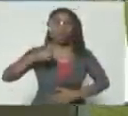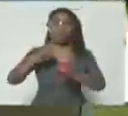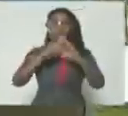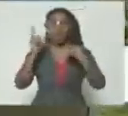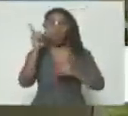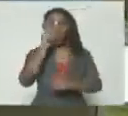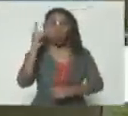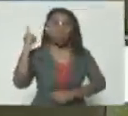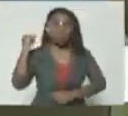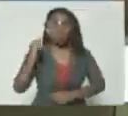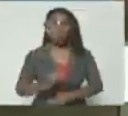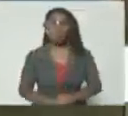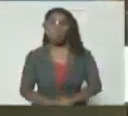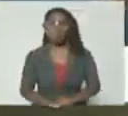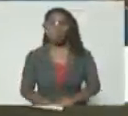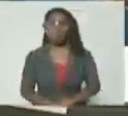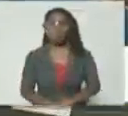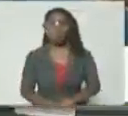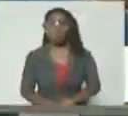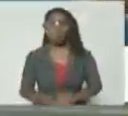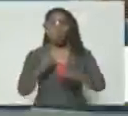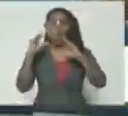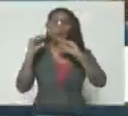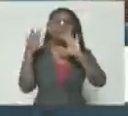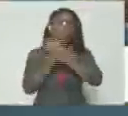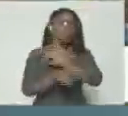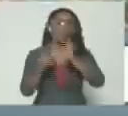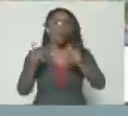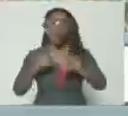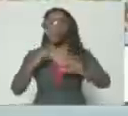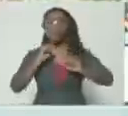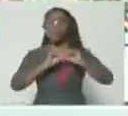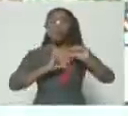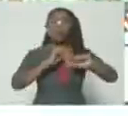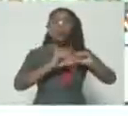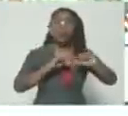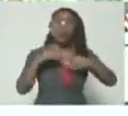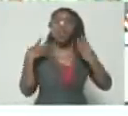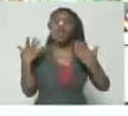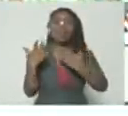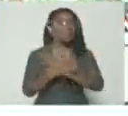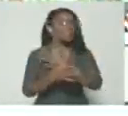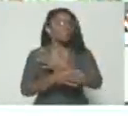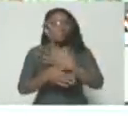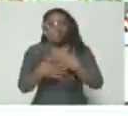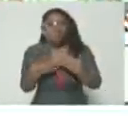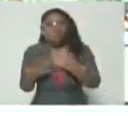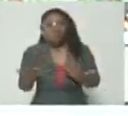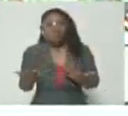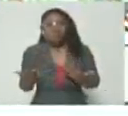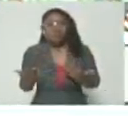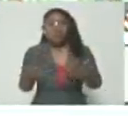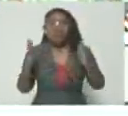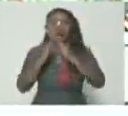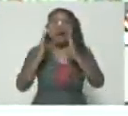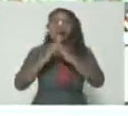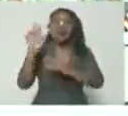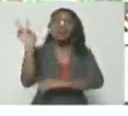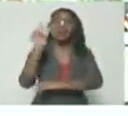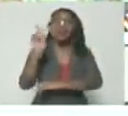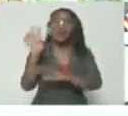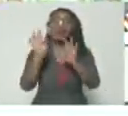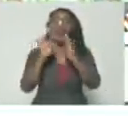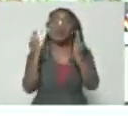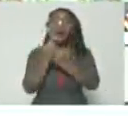todas. Estamos hablando que esa producción es para el hogar venezolano, la